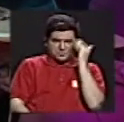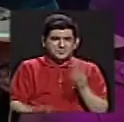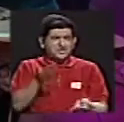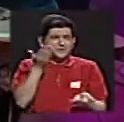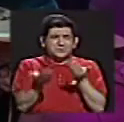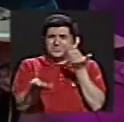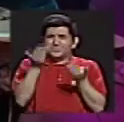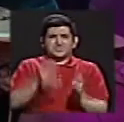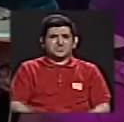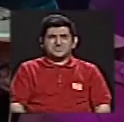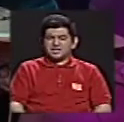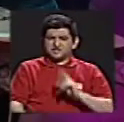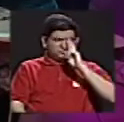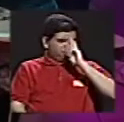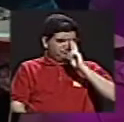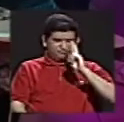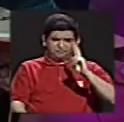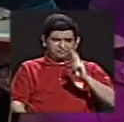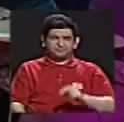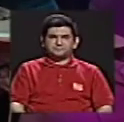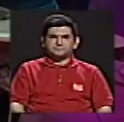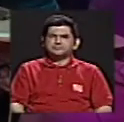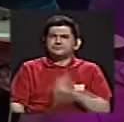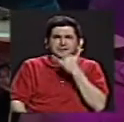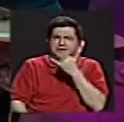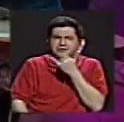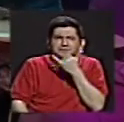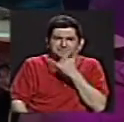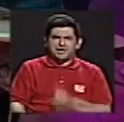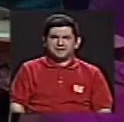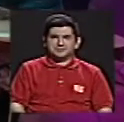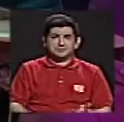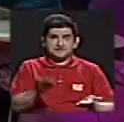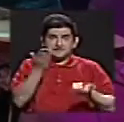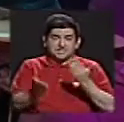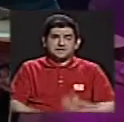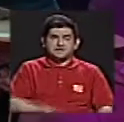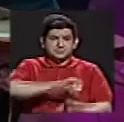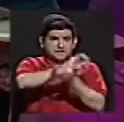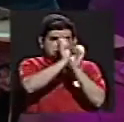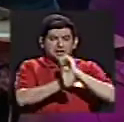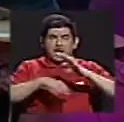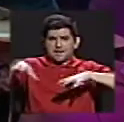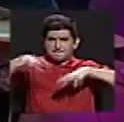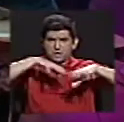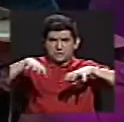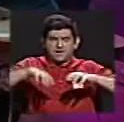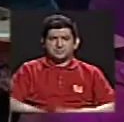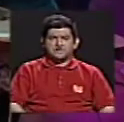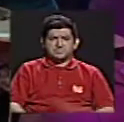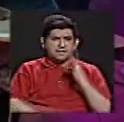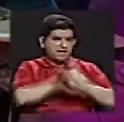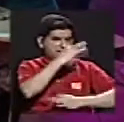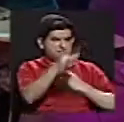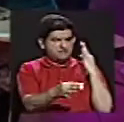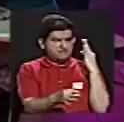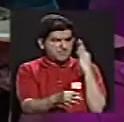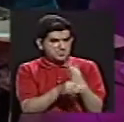poco reconocido, ¿verdad? ¿Qué pasa cuando viene, por ejemplo, el cambio de actividades que pasan de